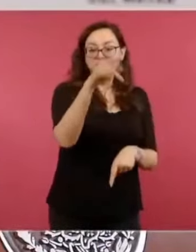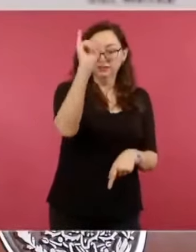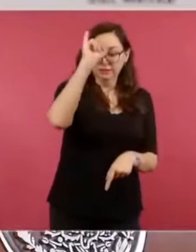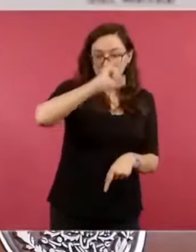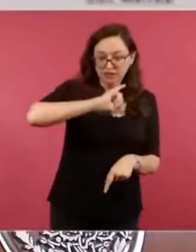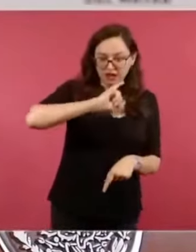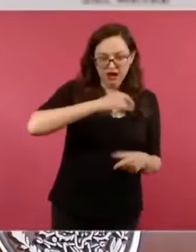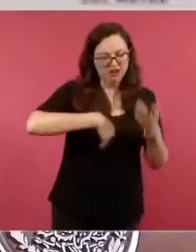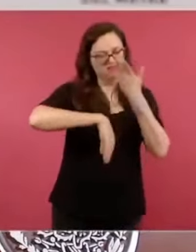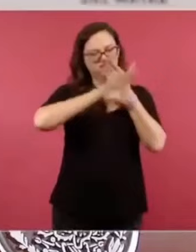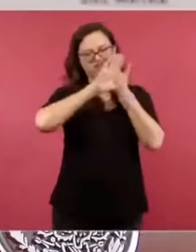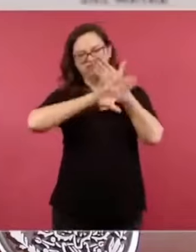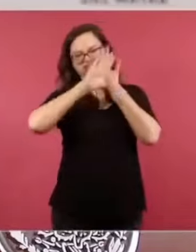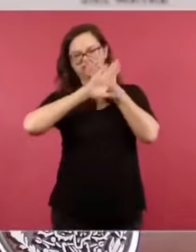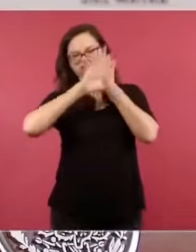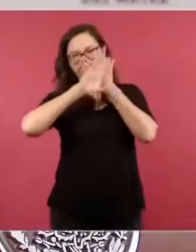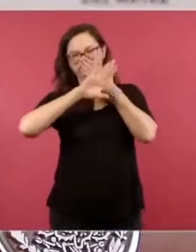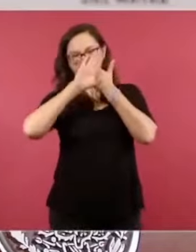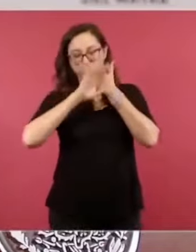Porque